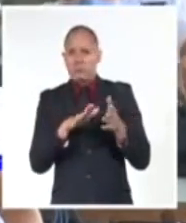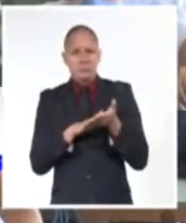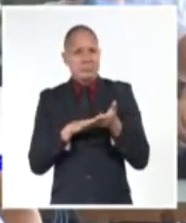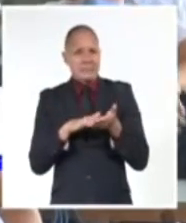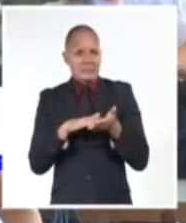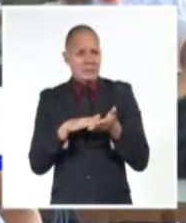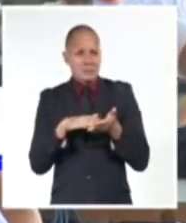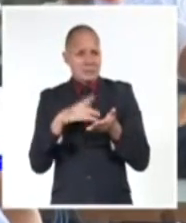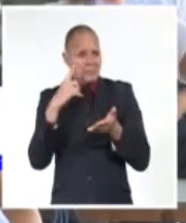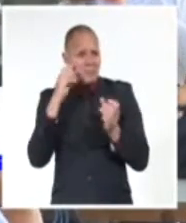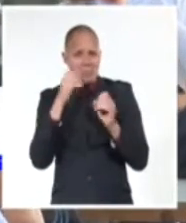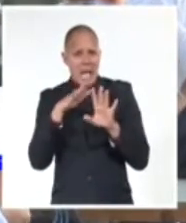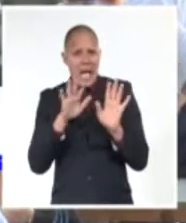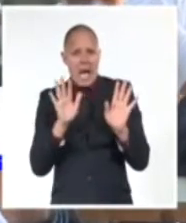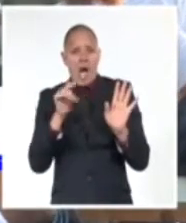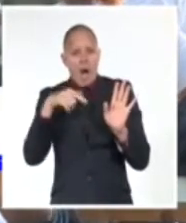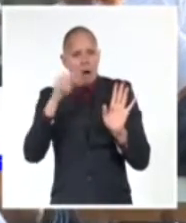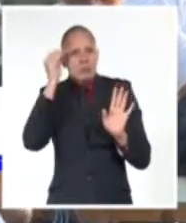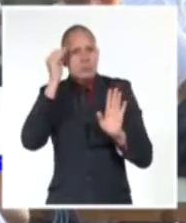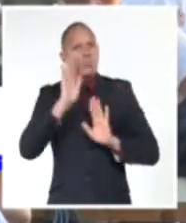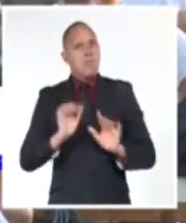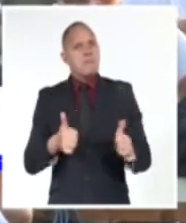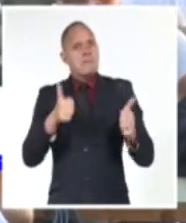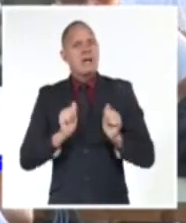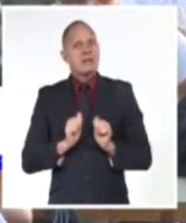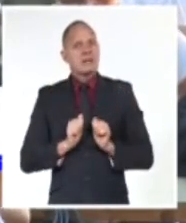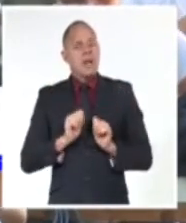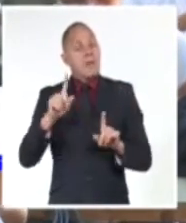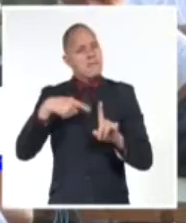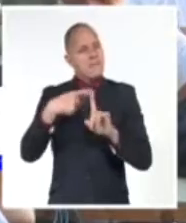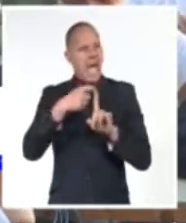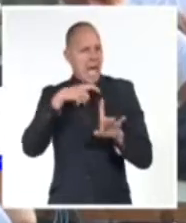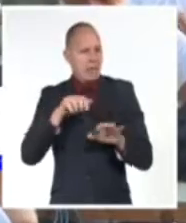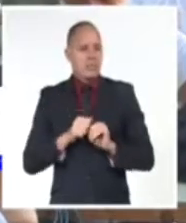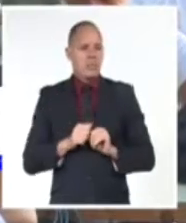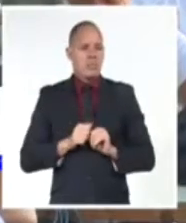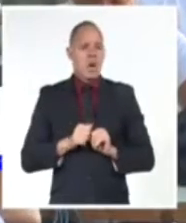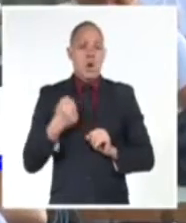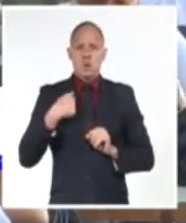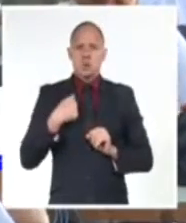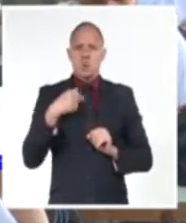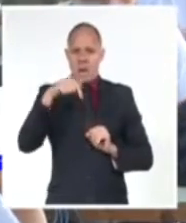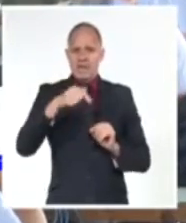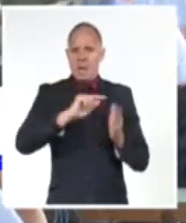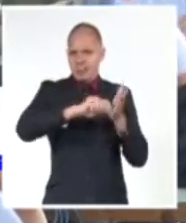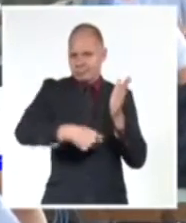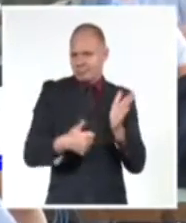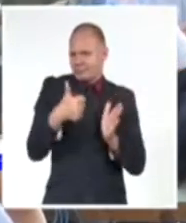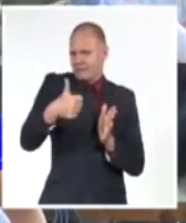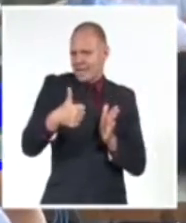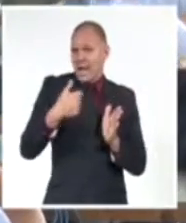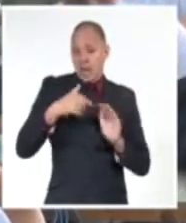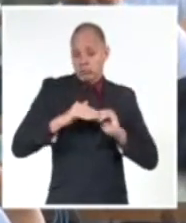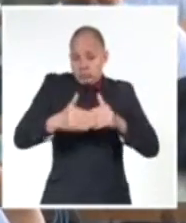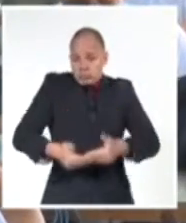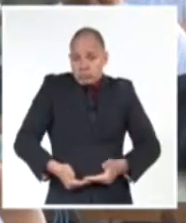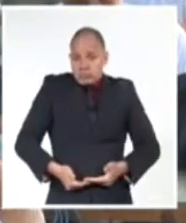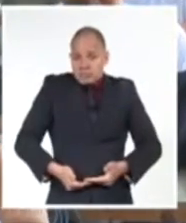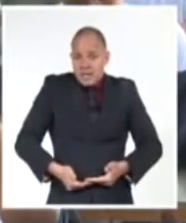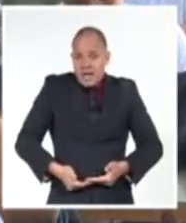segunda es que me siento protegida porque, por ejemplo, aquí si salgo embarazada, tengo la posibilidad de un círculo